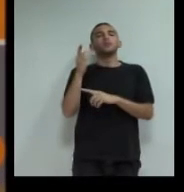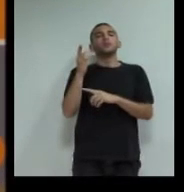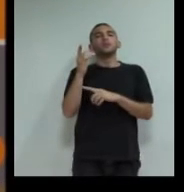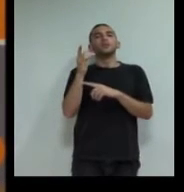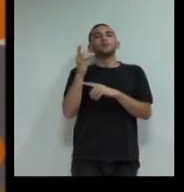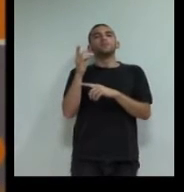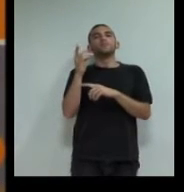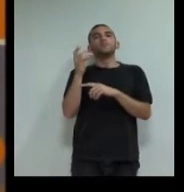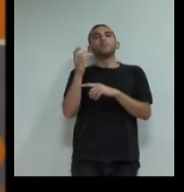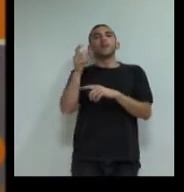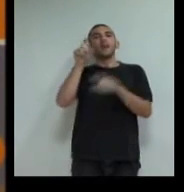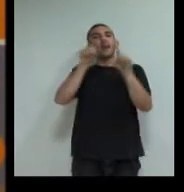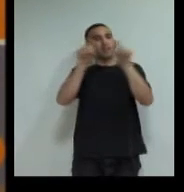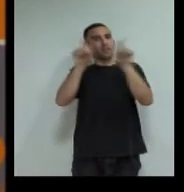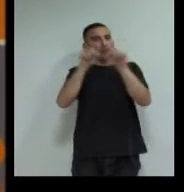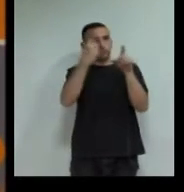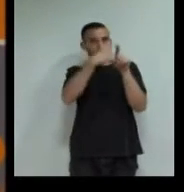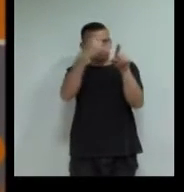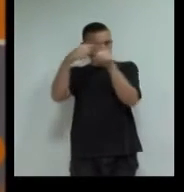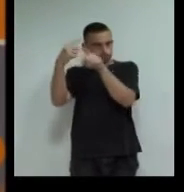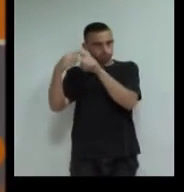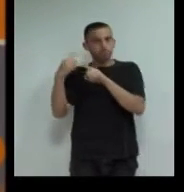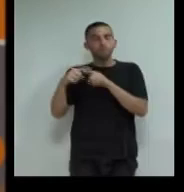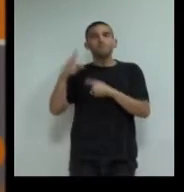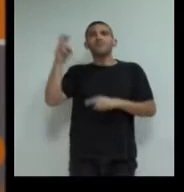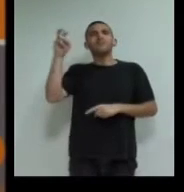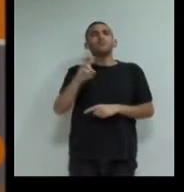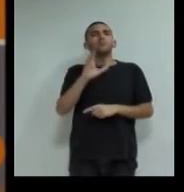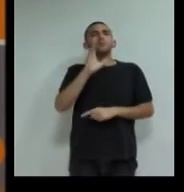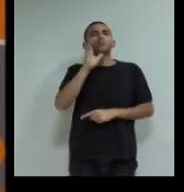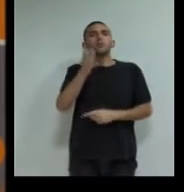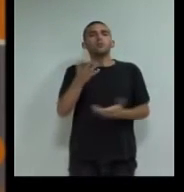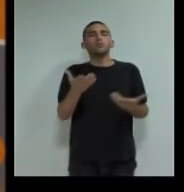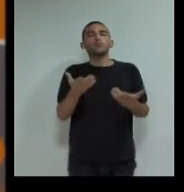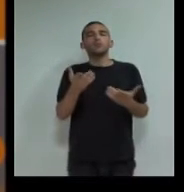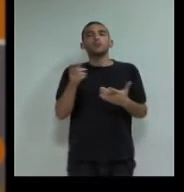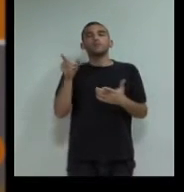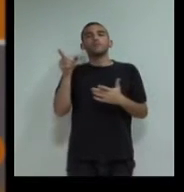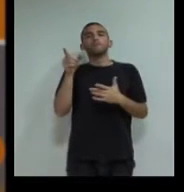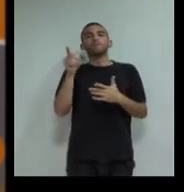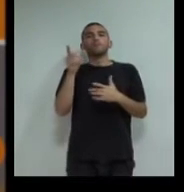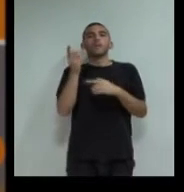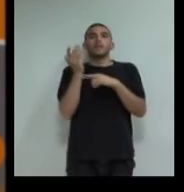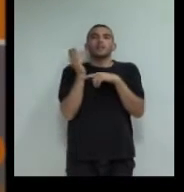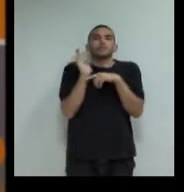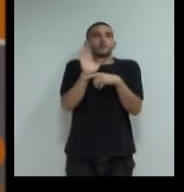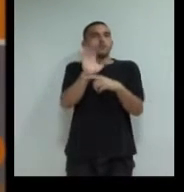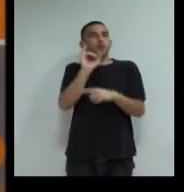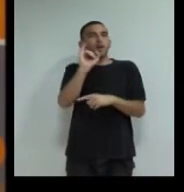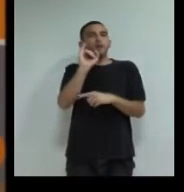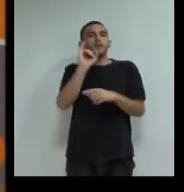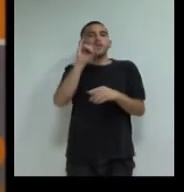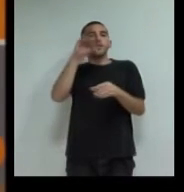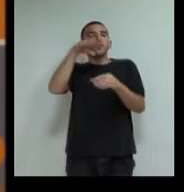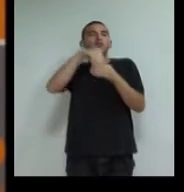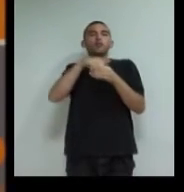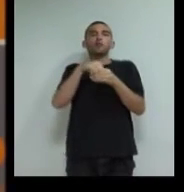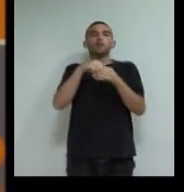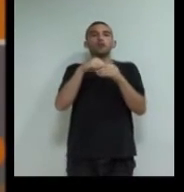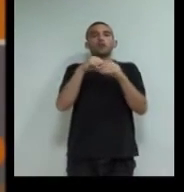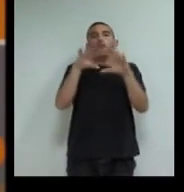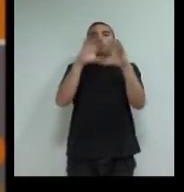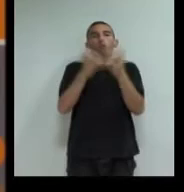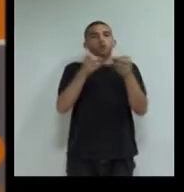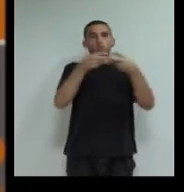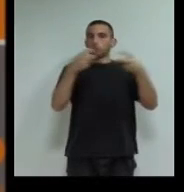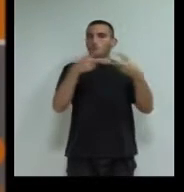4 entidades diferentes y que están aquí porque de alguna manera representan diferentes aspectos dentro del mundo del